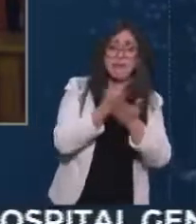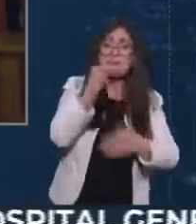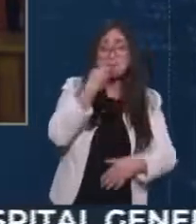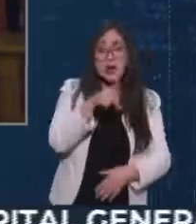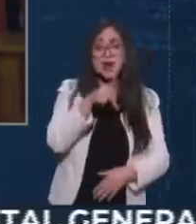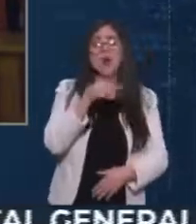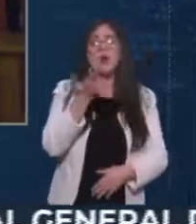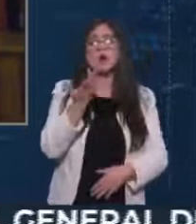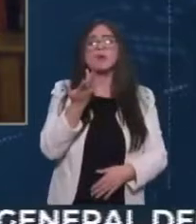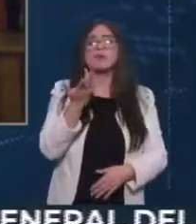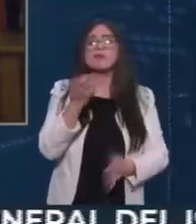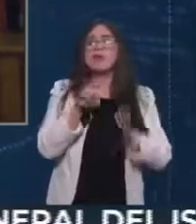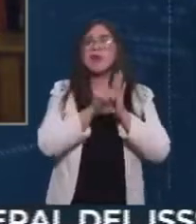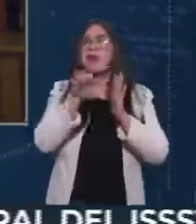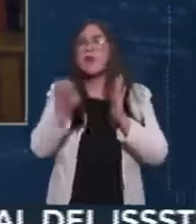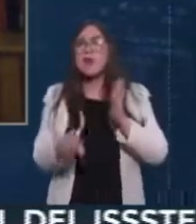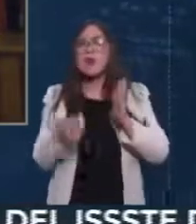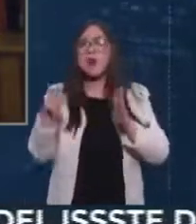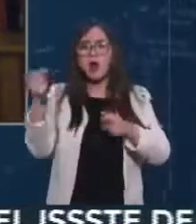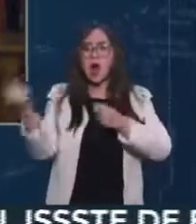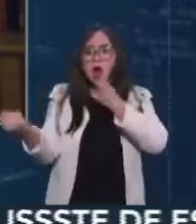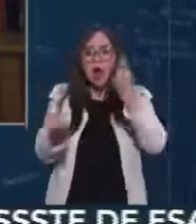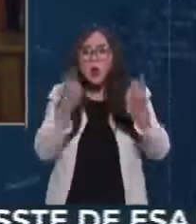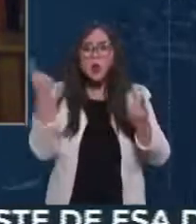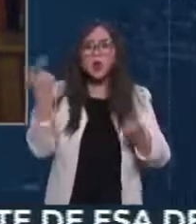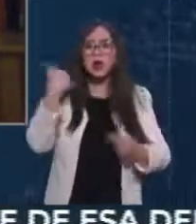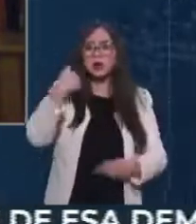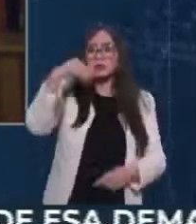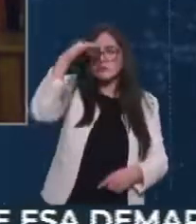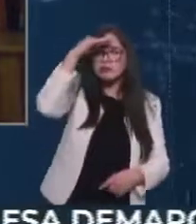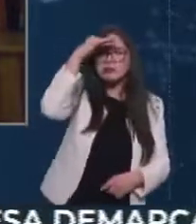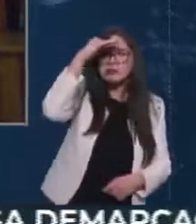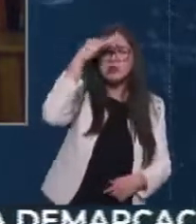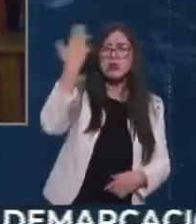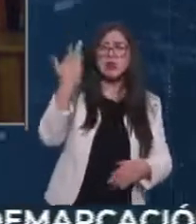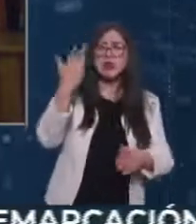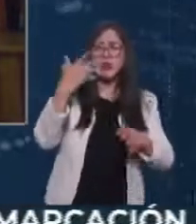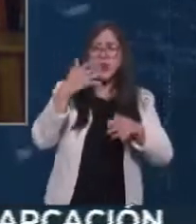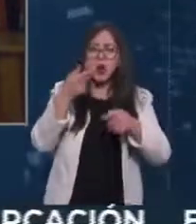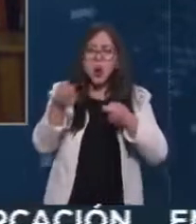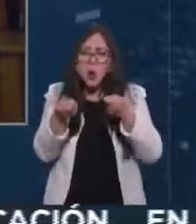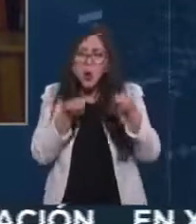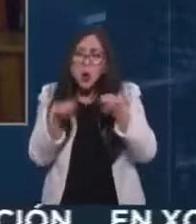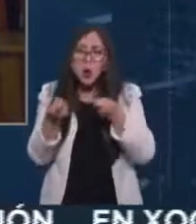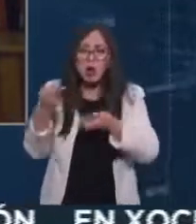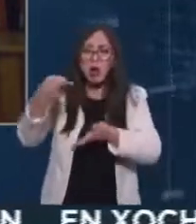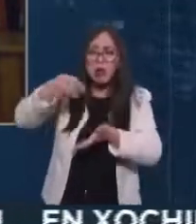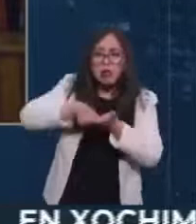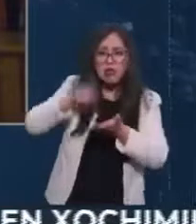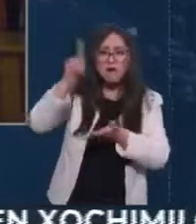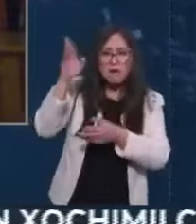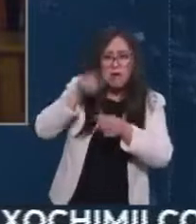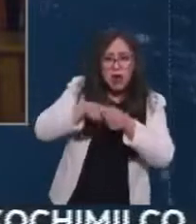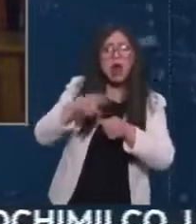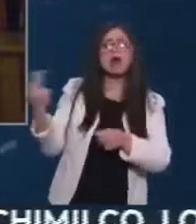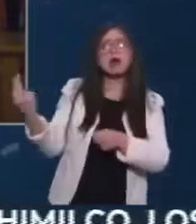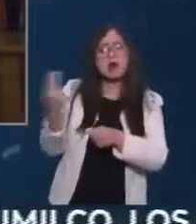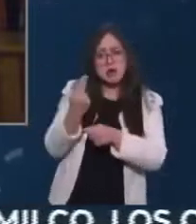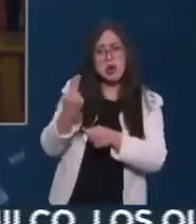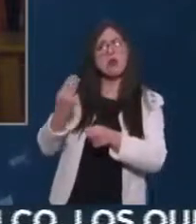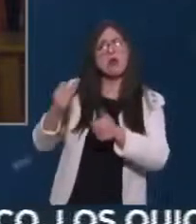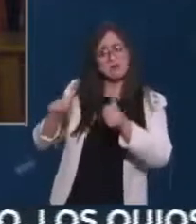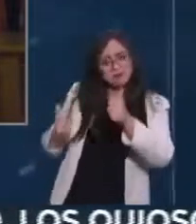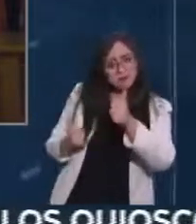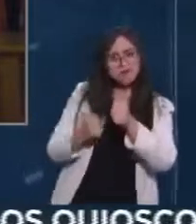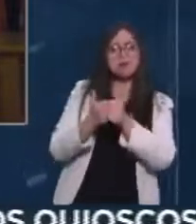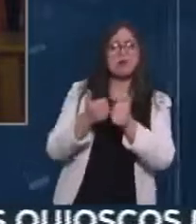que haya cuestiones que puedan dar lugar a mecanismos de control interno, pues reforzarlos, ¿no? Ahí no hay